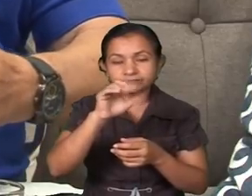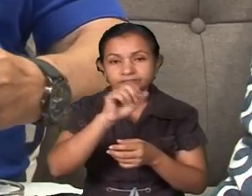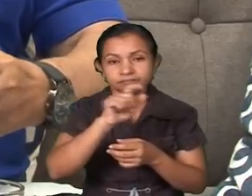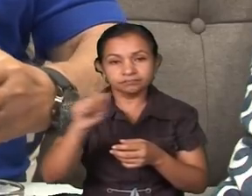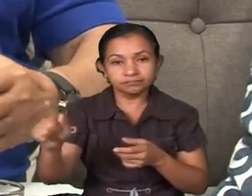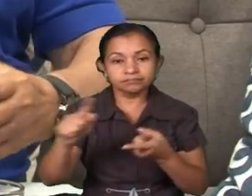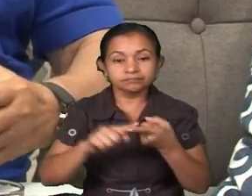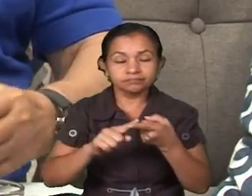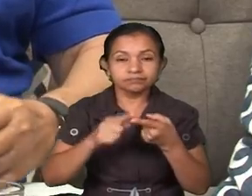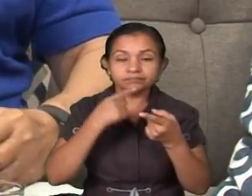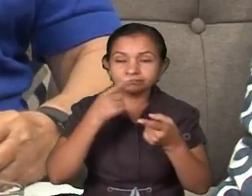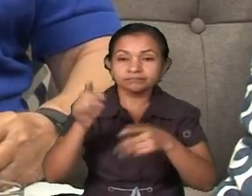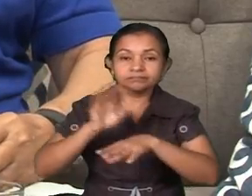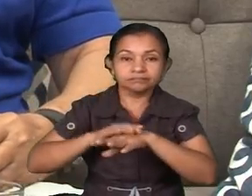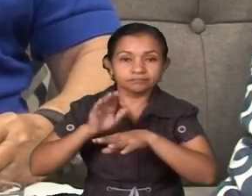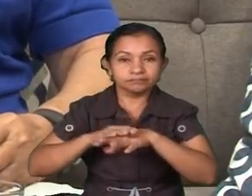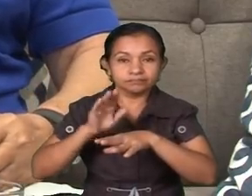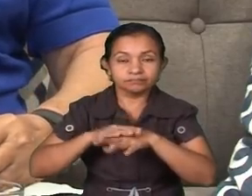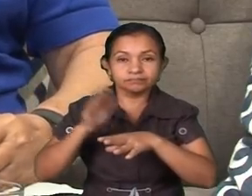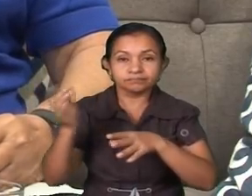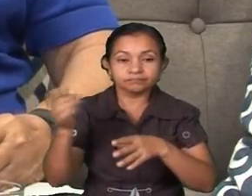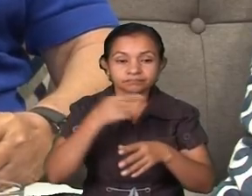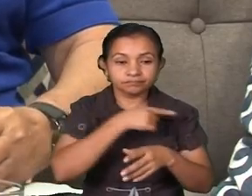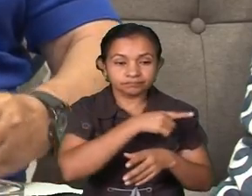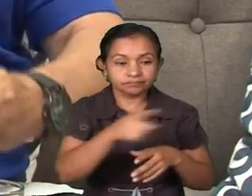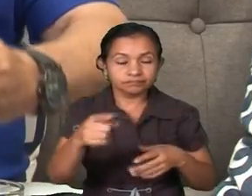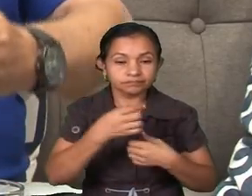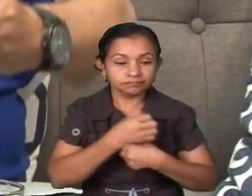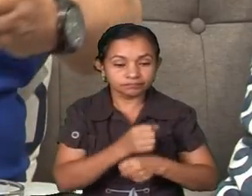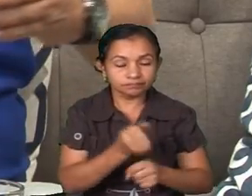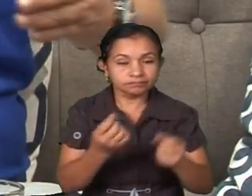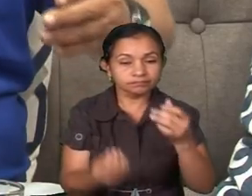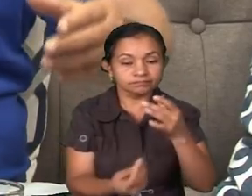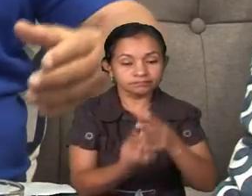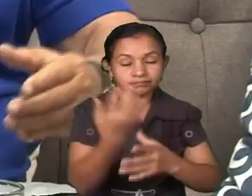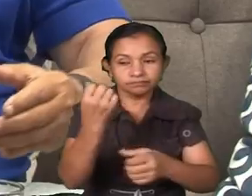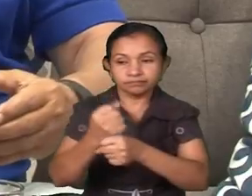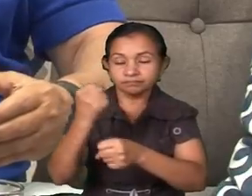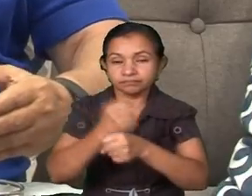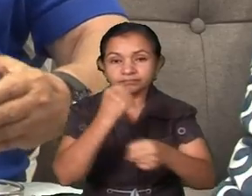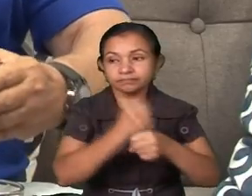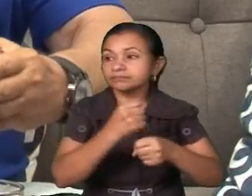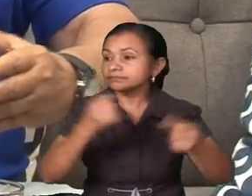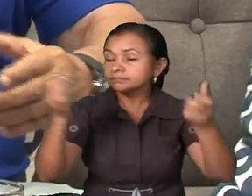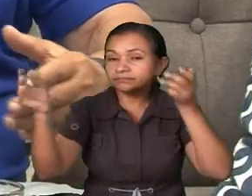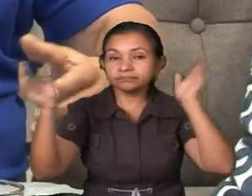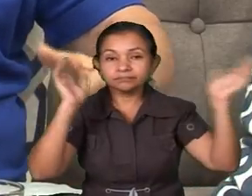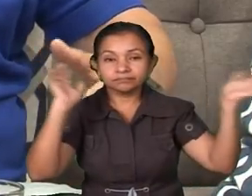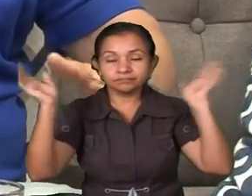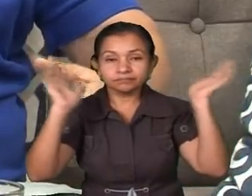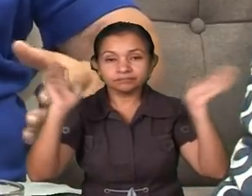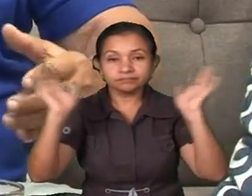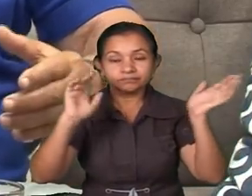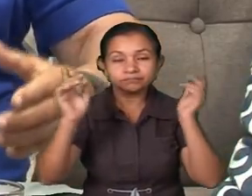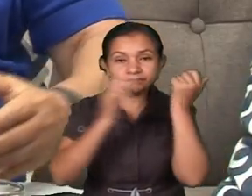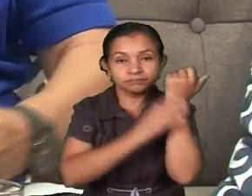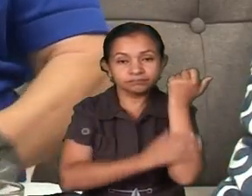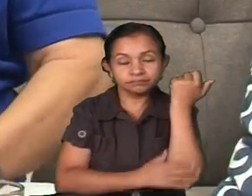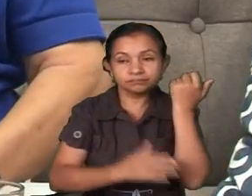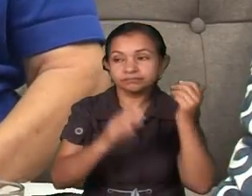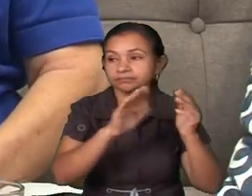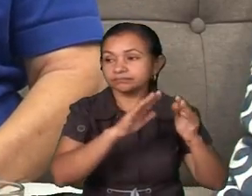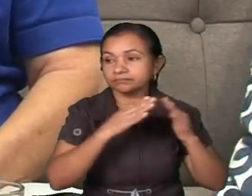que vengan y hagan aguantar hambre a los campesinos, a los trabajadores, a las mercaderas, a las locatarias, a los pobres, a los